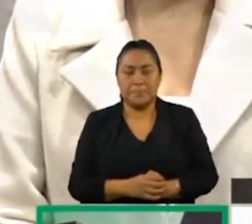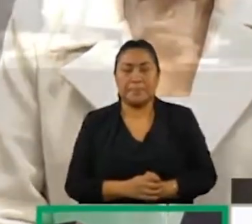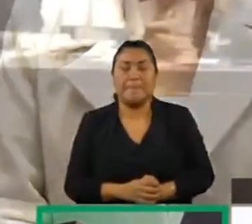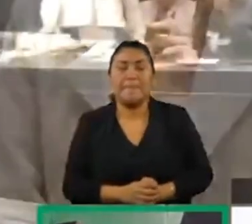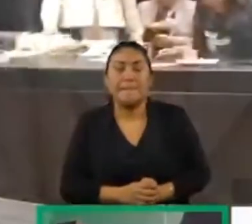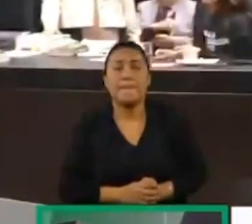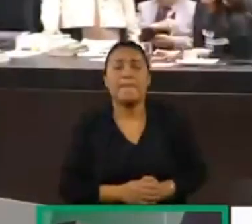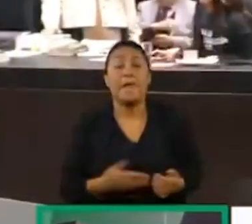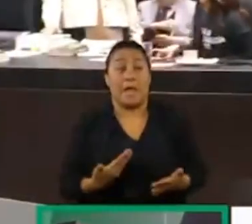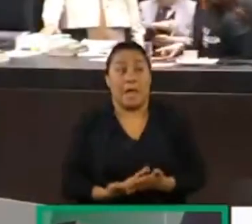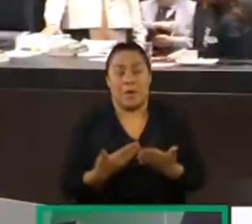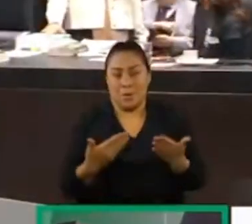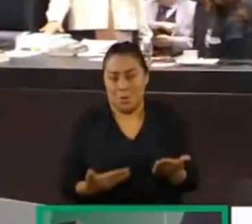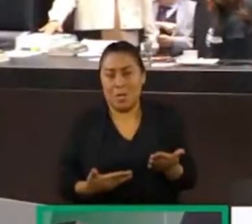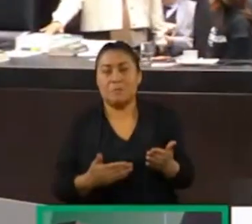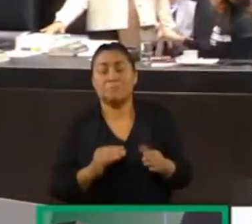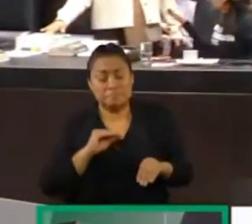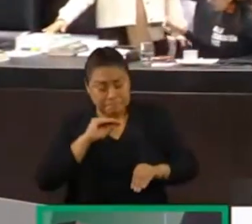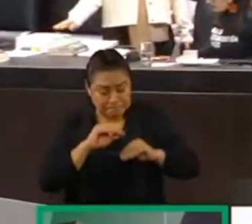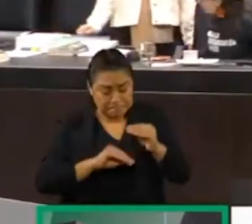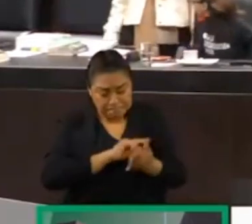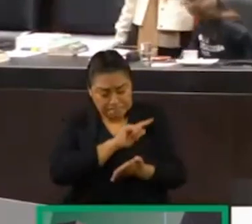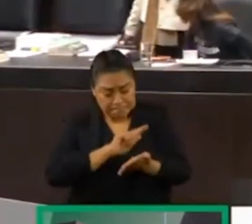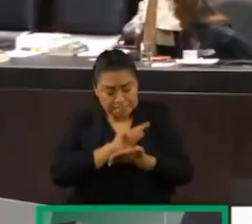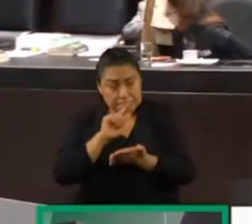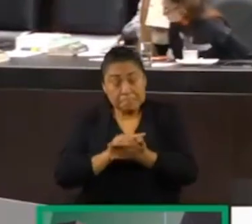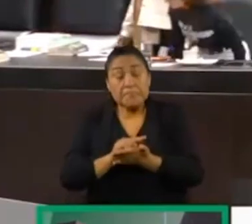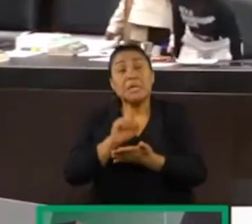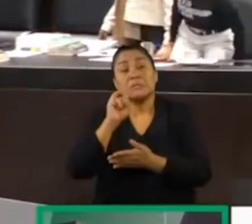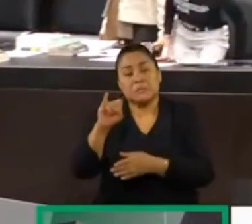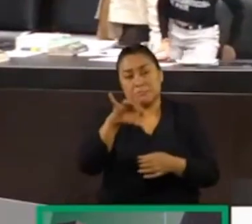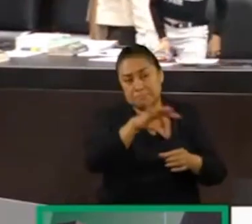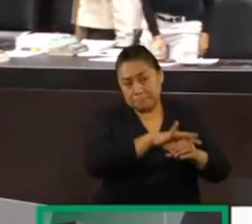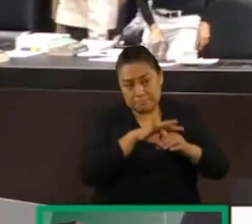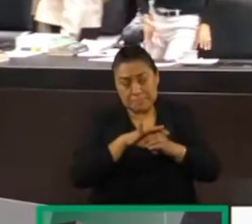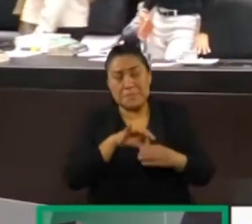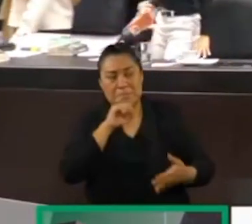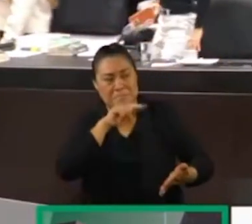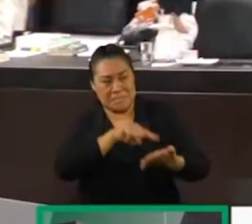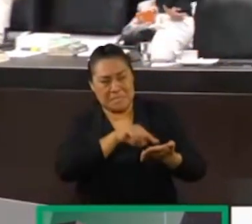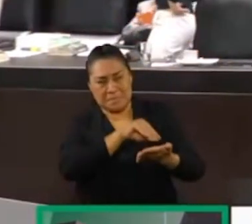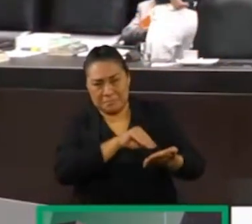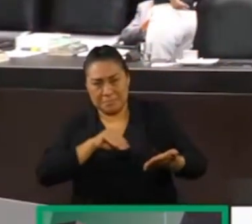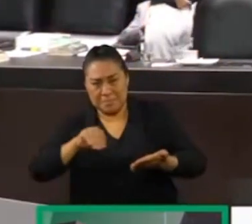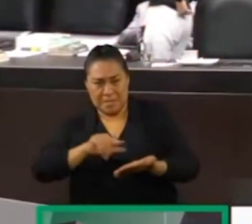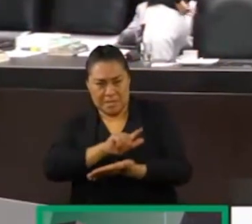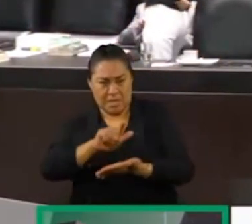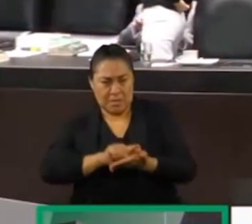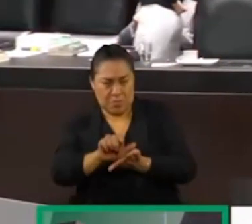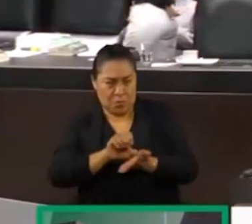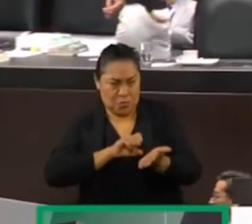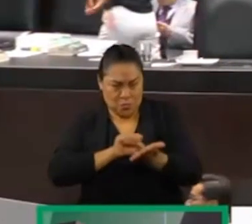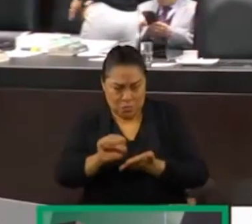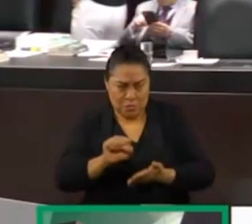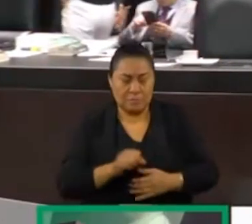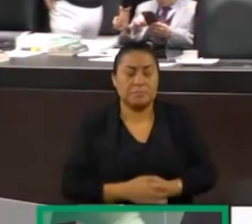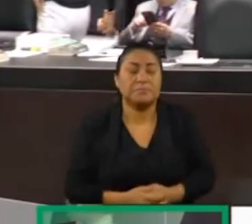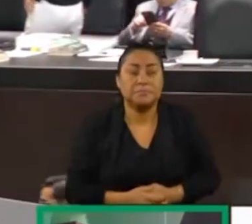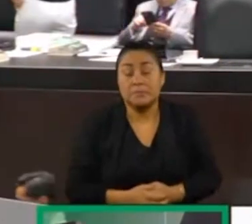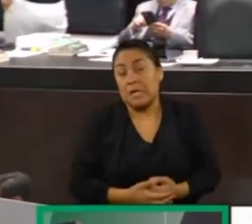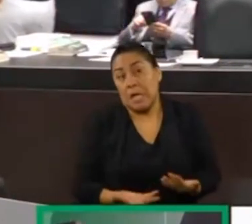La reforma que hoy aprobamos y que deriva de una reforma constitucional no es